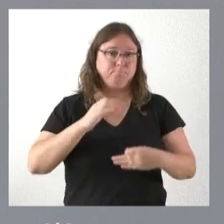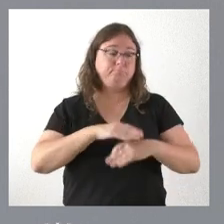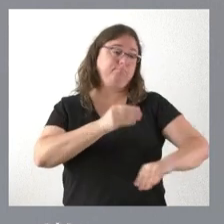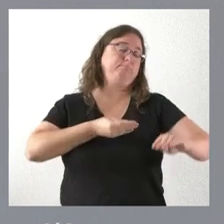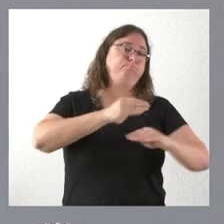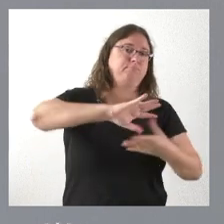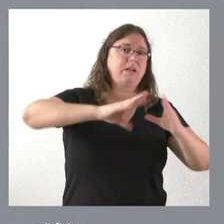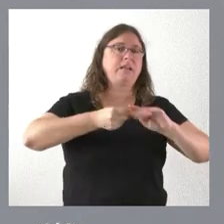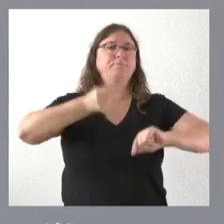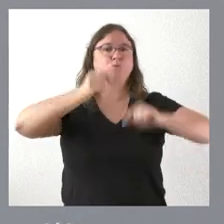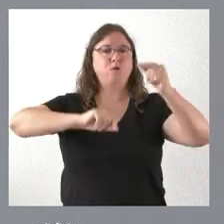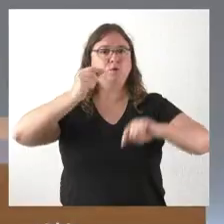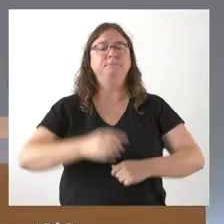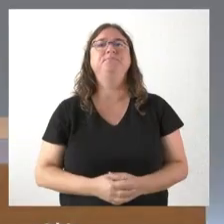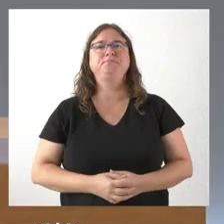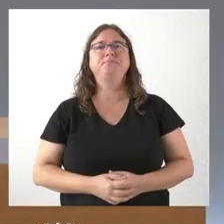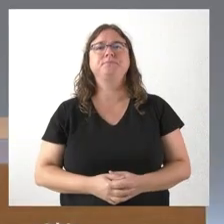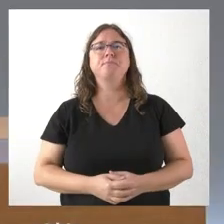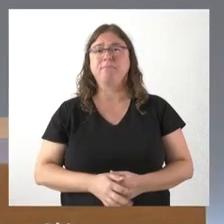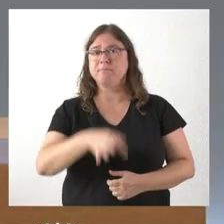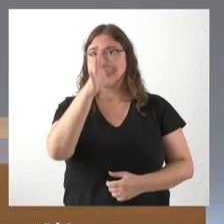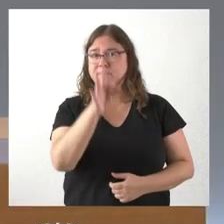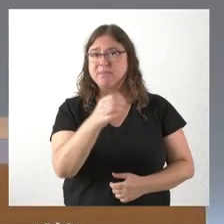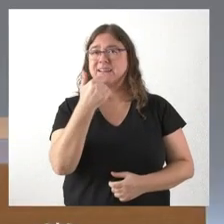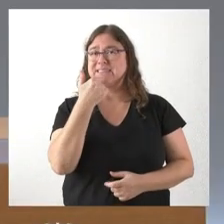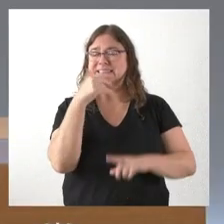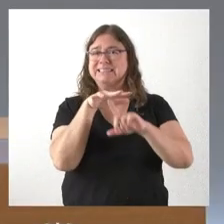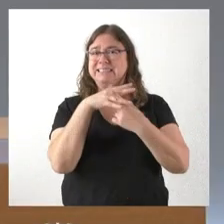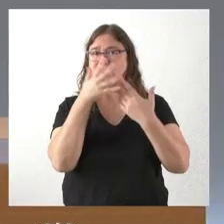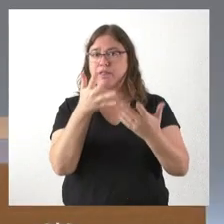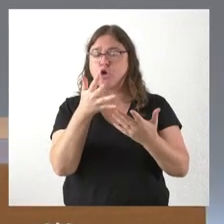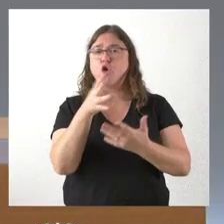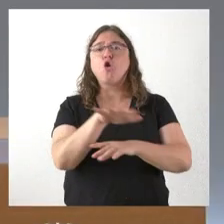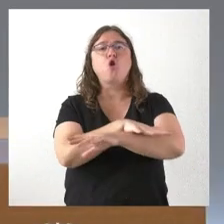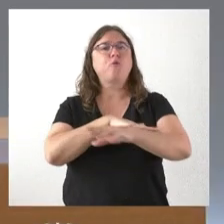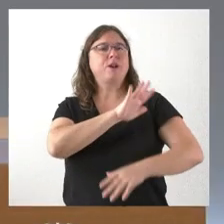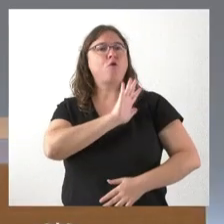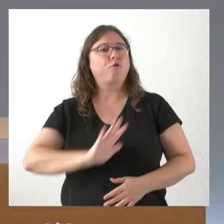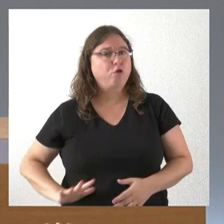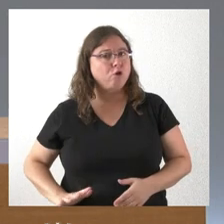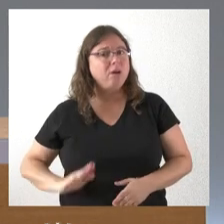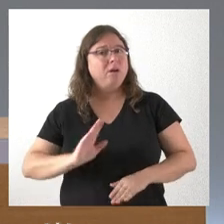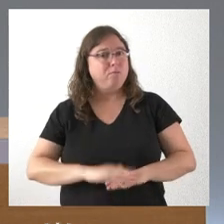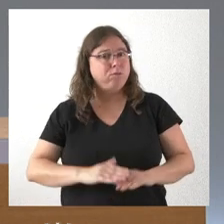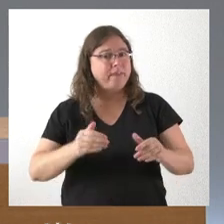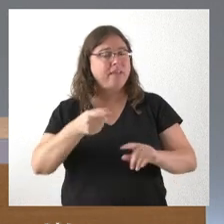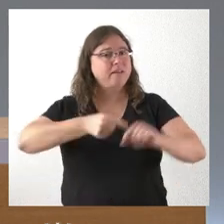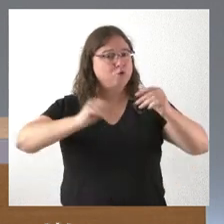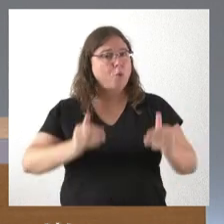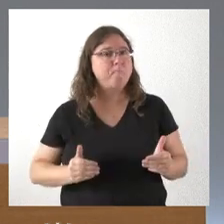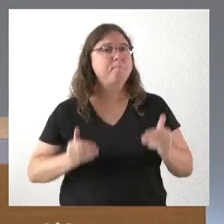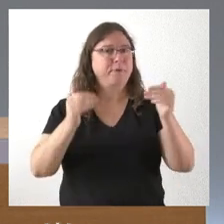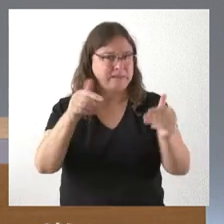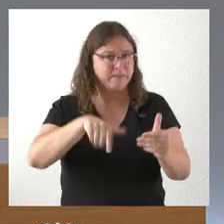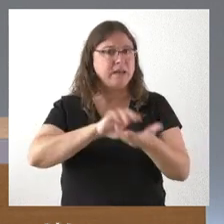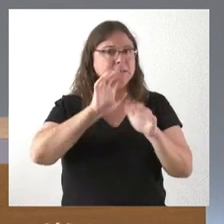hacer el presupuesto y teme precisamente que esta situación de tener un gobierno en funciones pueda retrasar la presentación de las cuentas en Castilla y león